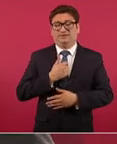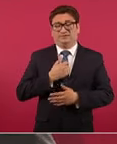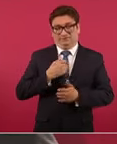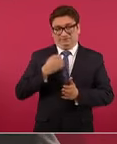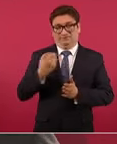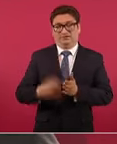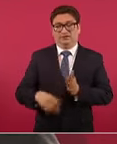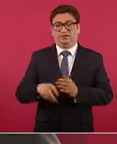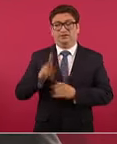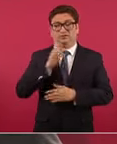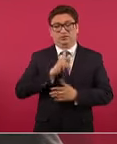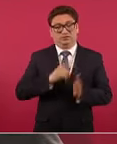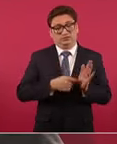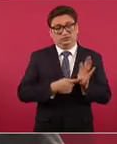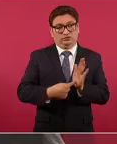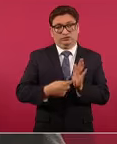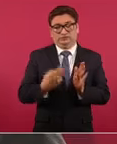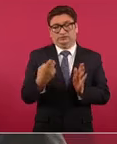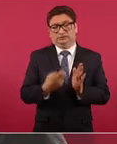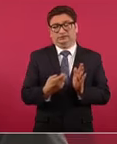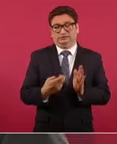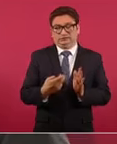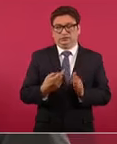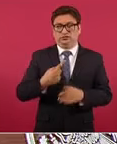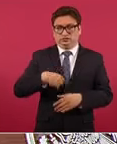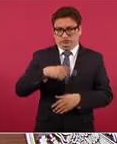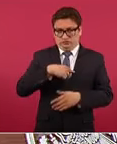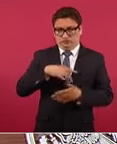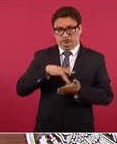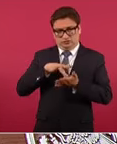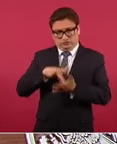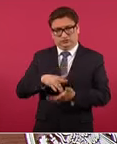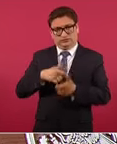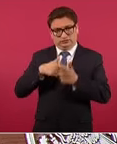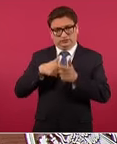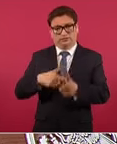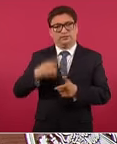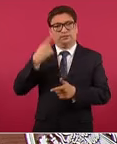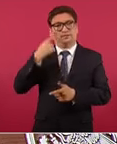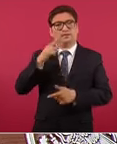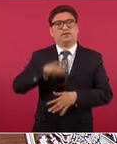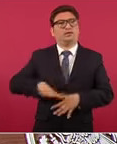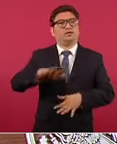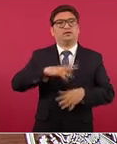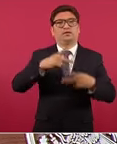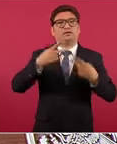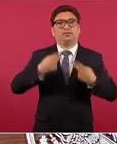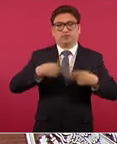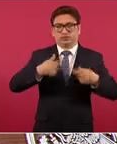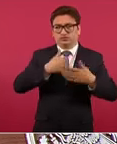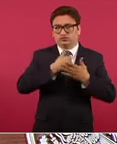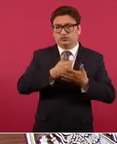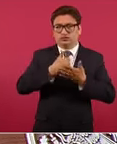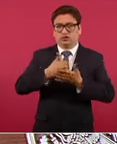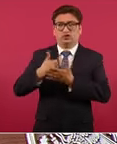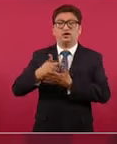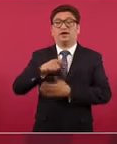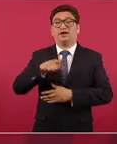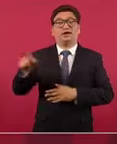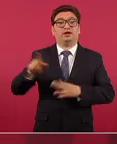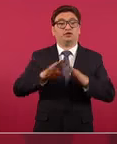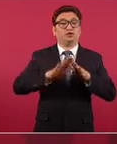y seguir insistiendo en apoyar a la gente para que no tenga necesidad